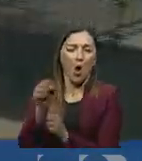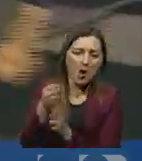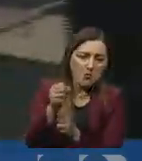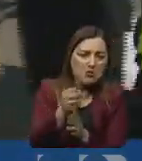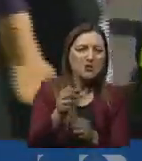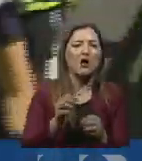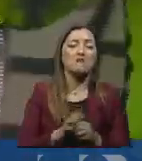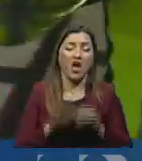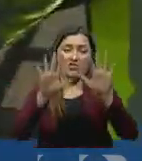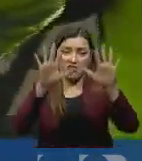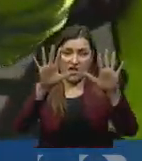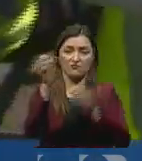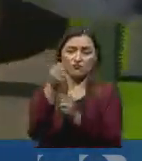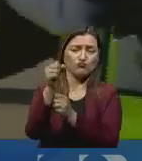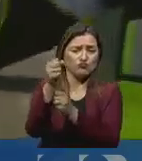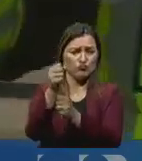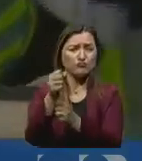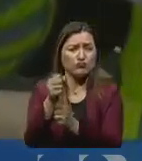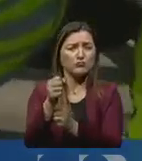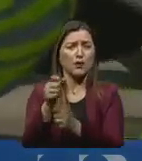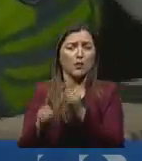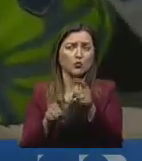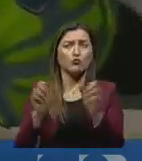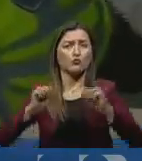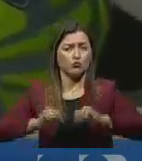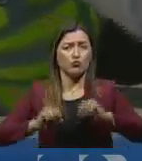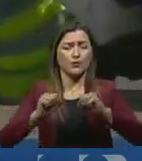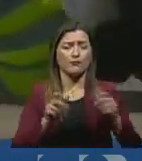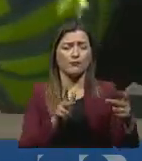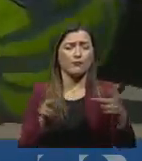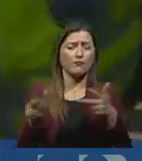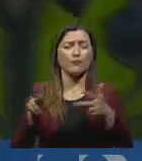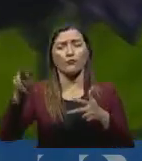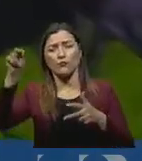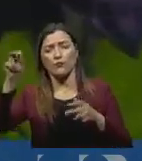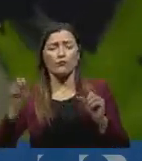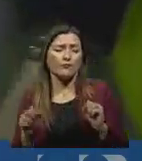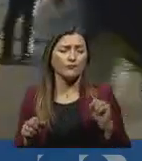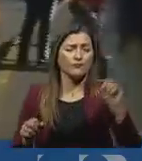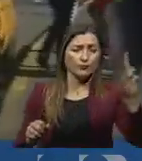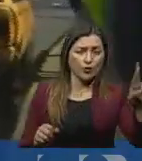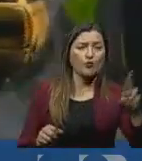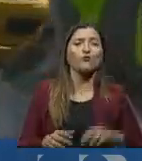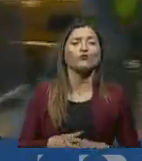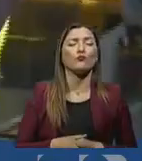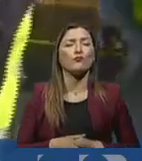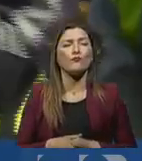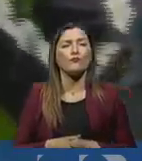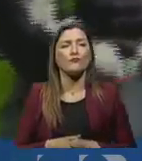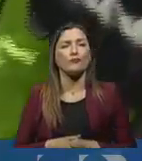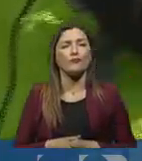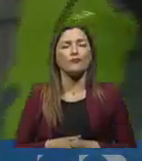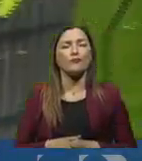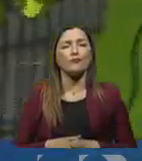van a estar 10 unidades habilitadas que de acuerdo a la capacidad de las personas se van a distribuir tanto al norte o hacia el sur perfecto muchas gracias